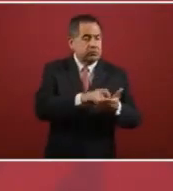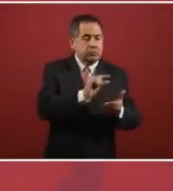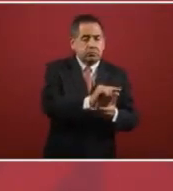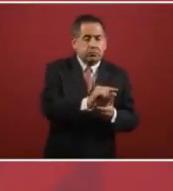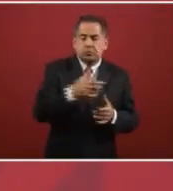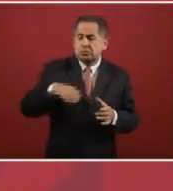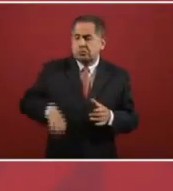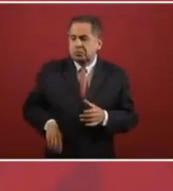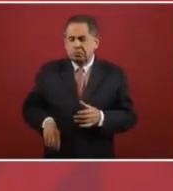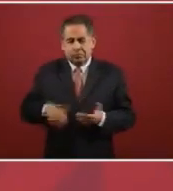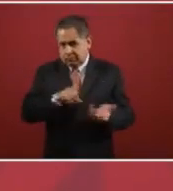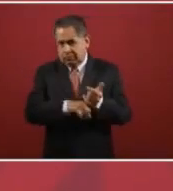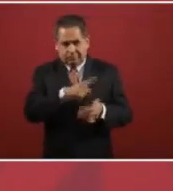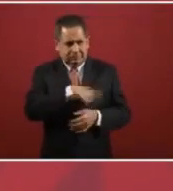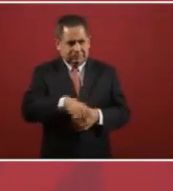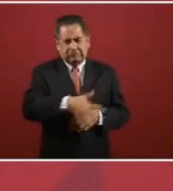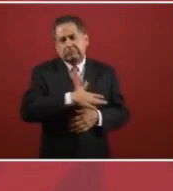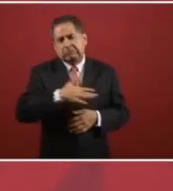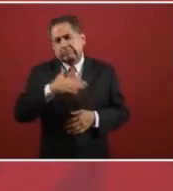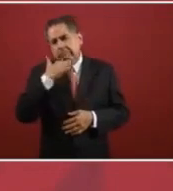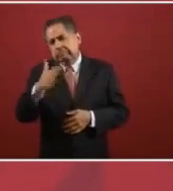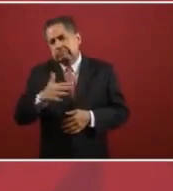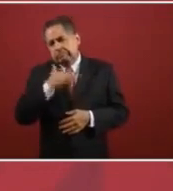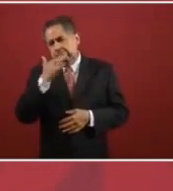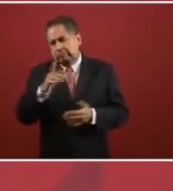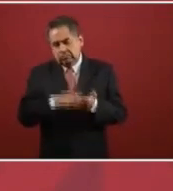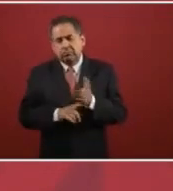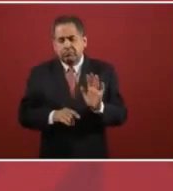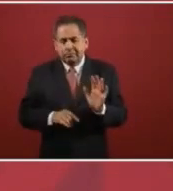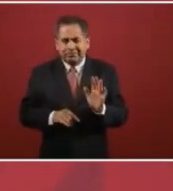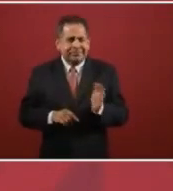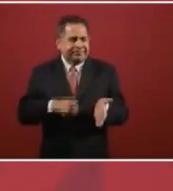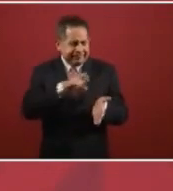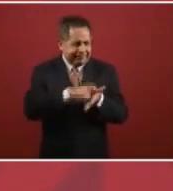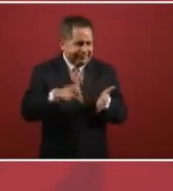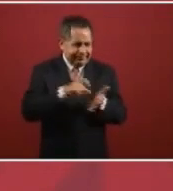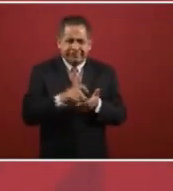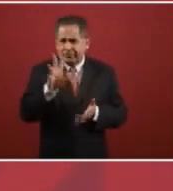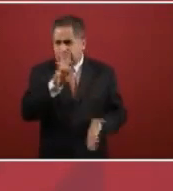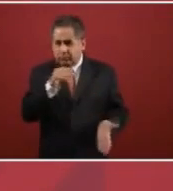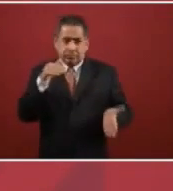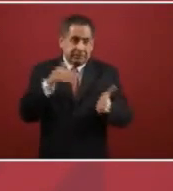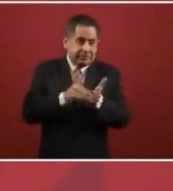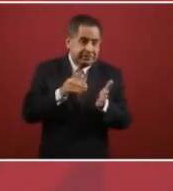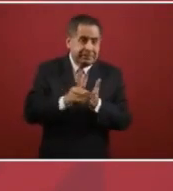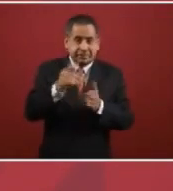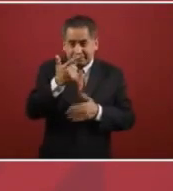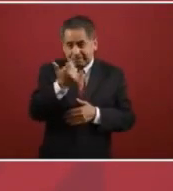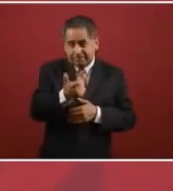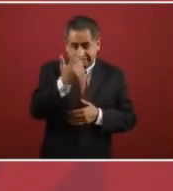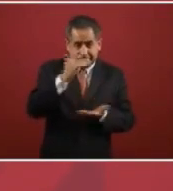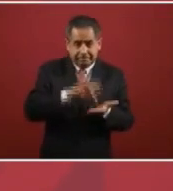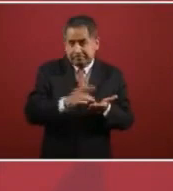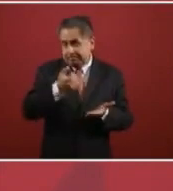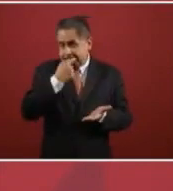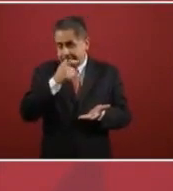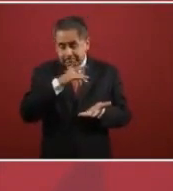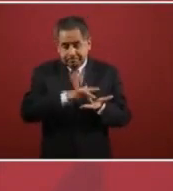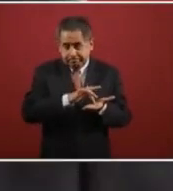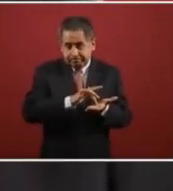hay una gran corrupción a pesar de que se compraban esos 90.000 millones de pesos de medicinas